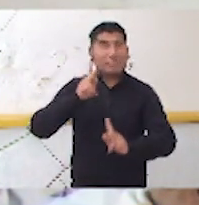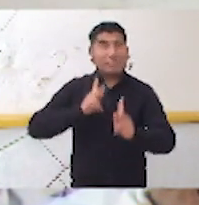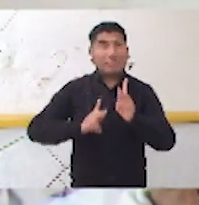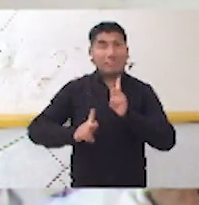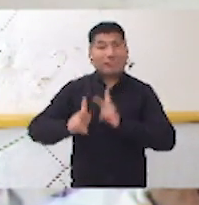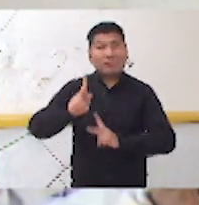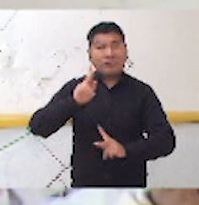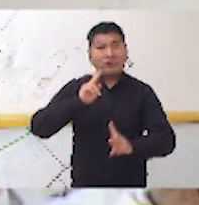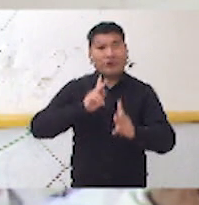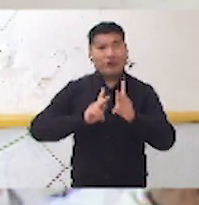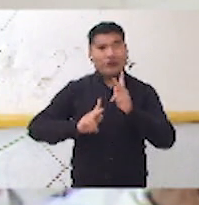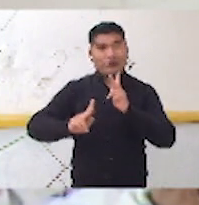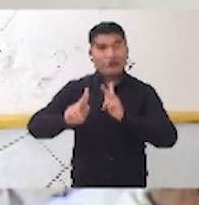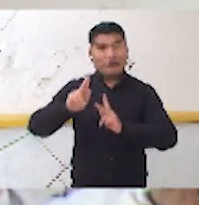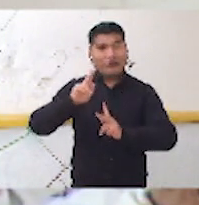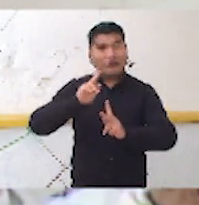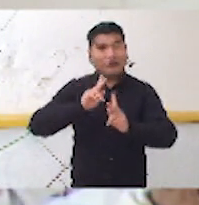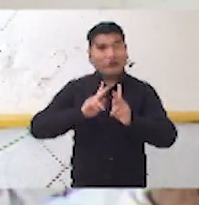antepasados,